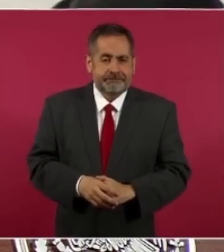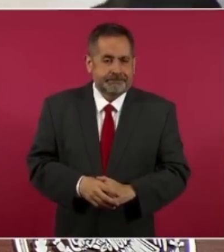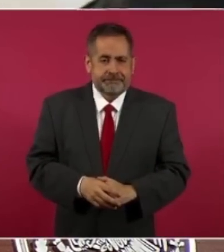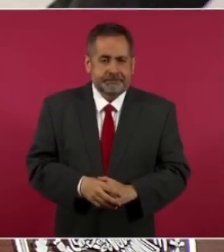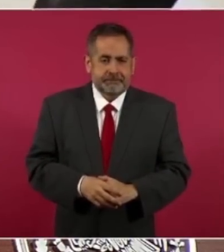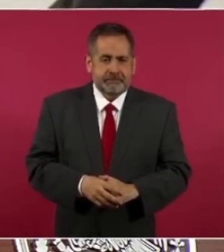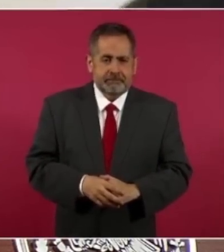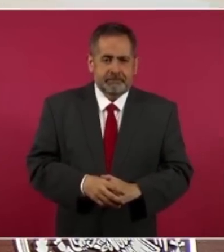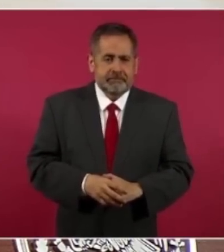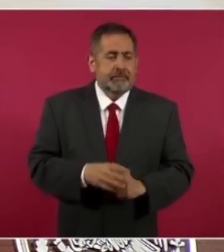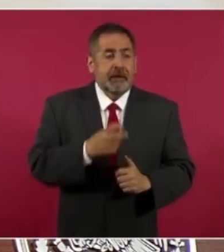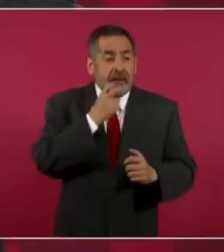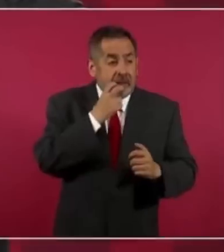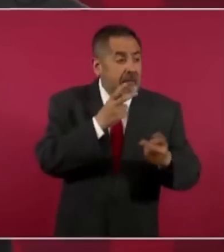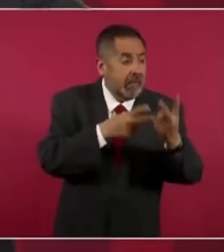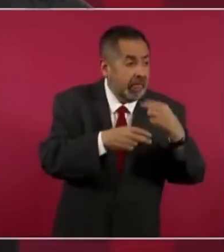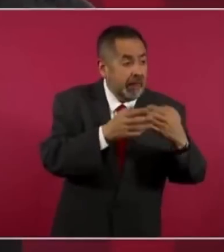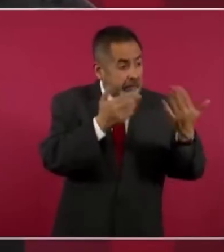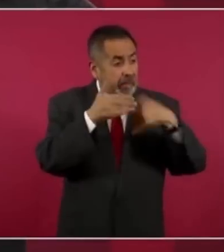No vengan acarreados.